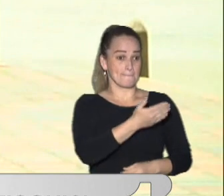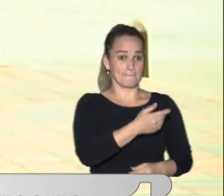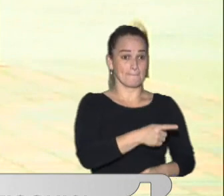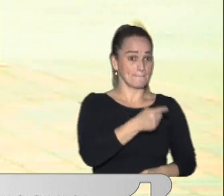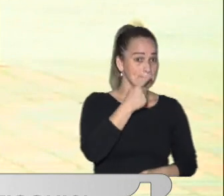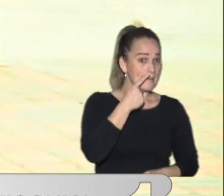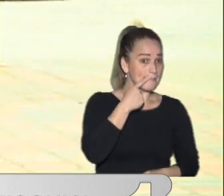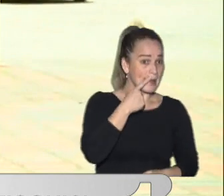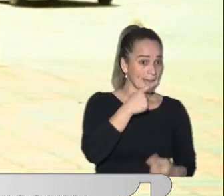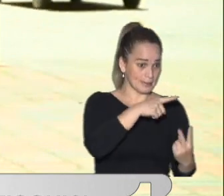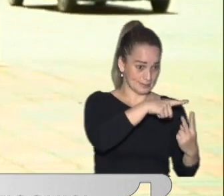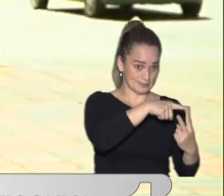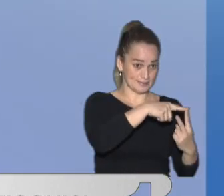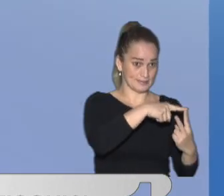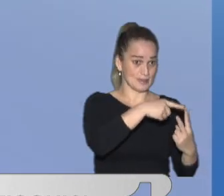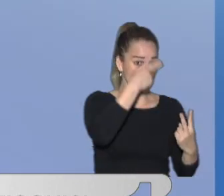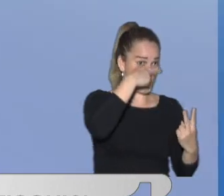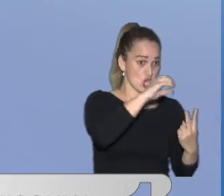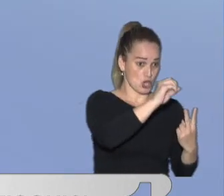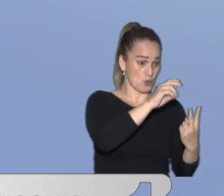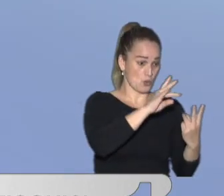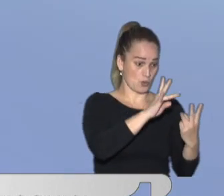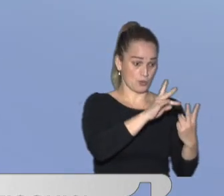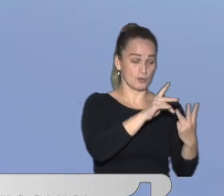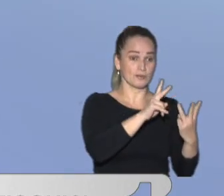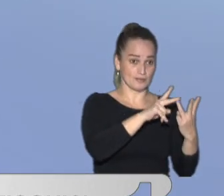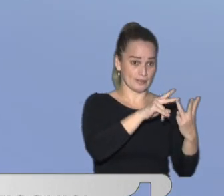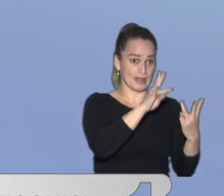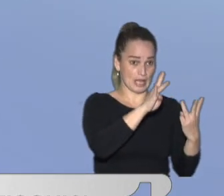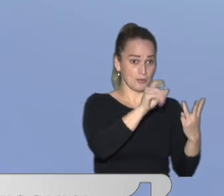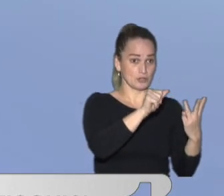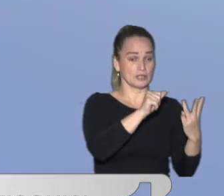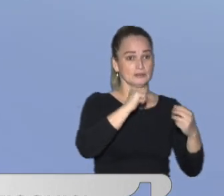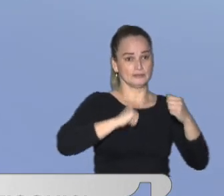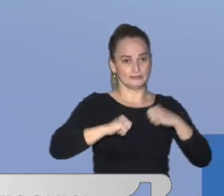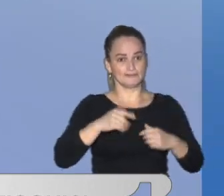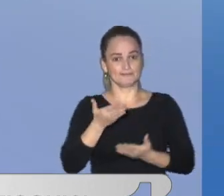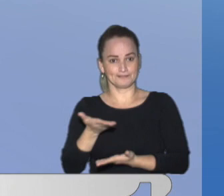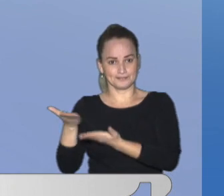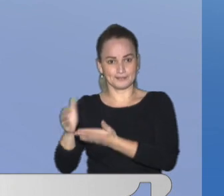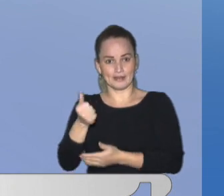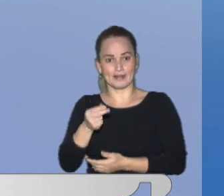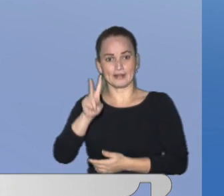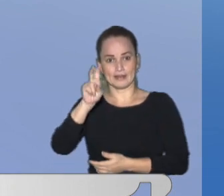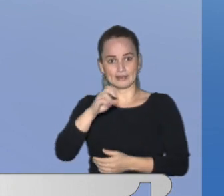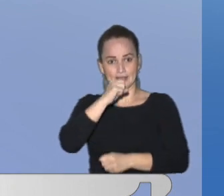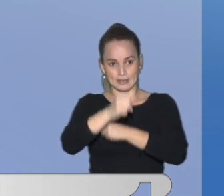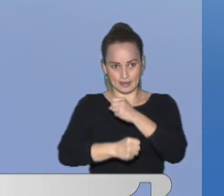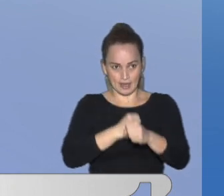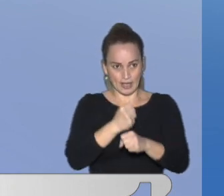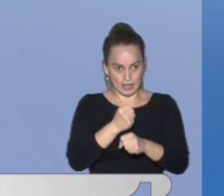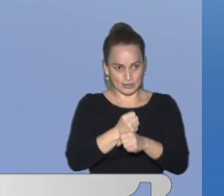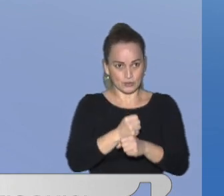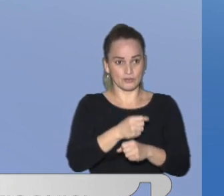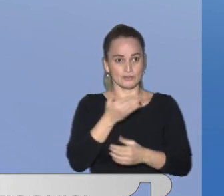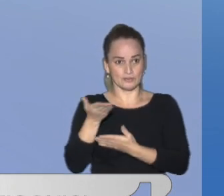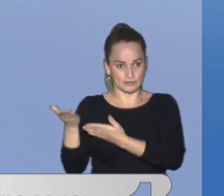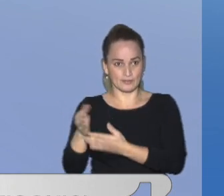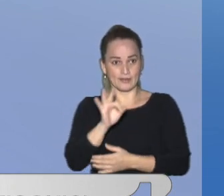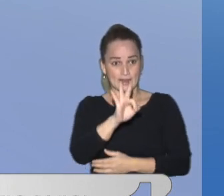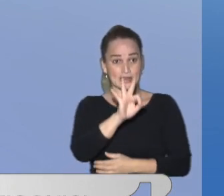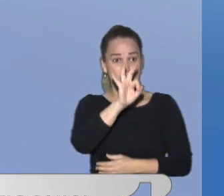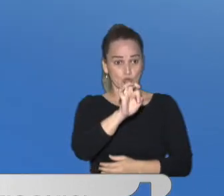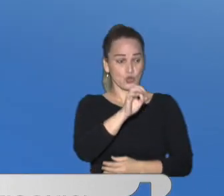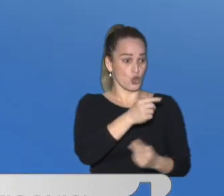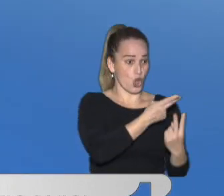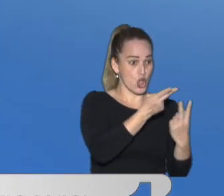y su esposa quedó herida. Julio Alberto Henao Sánchez, de 17 años, y Julio Alberto Henao Quintero, de 38, padre e